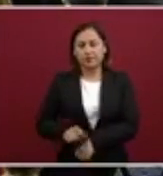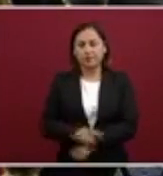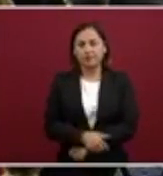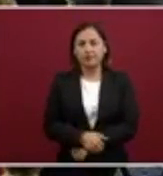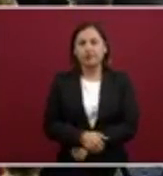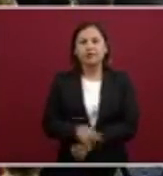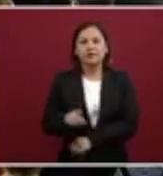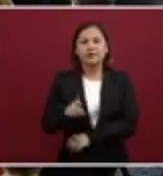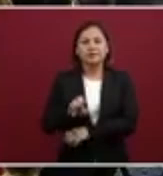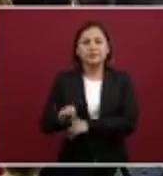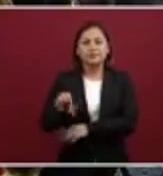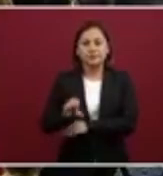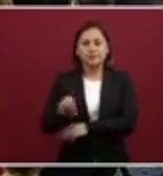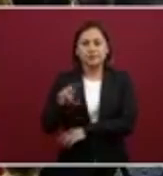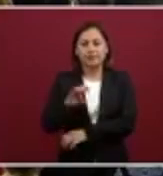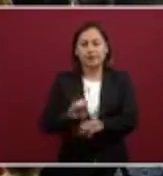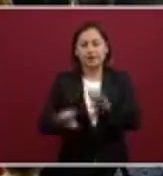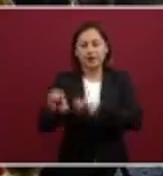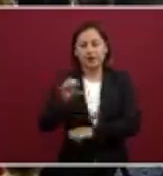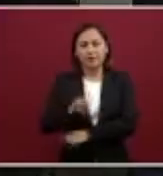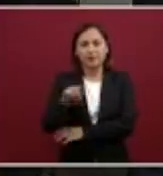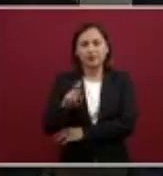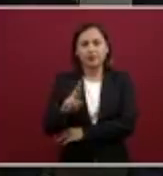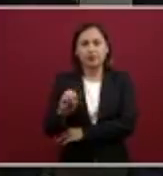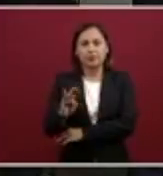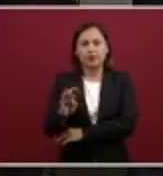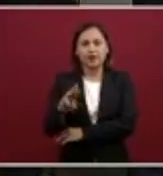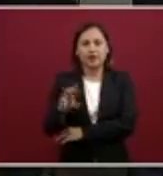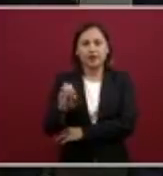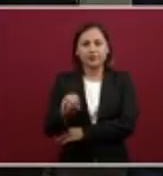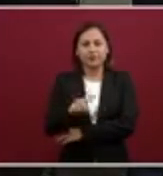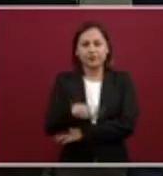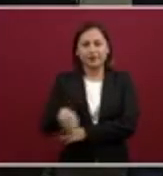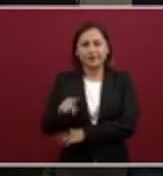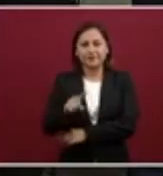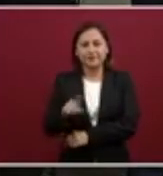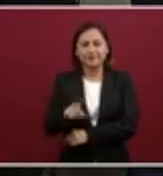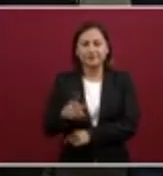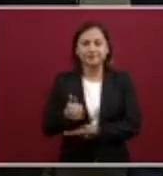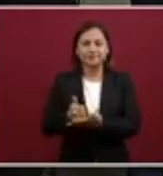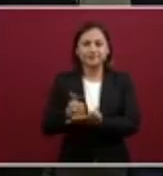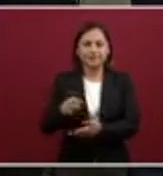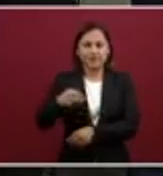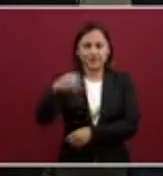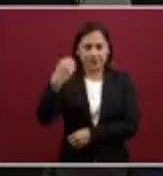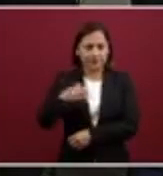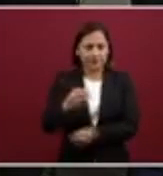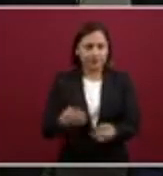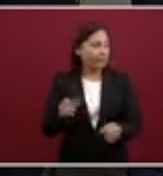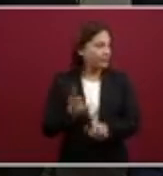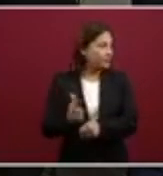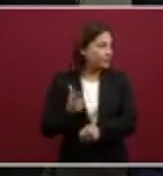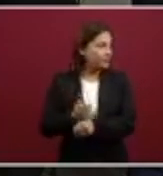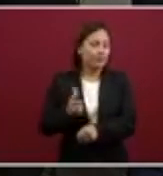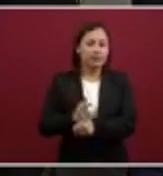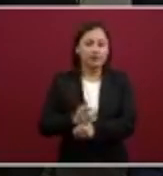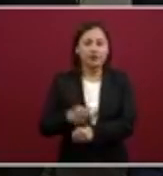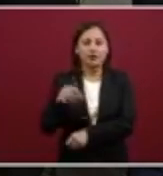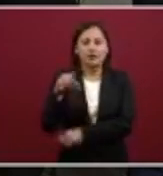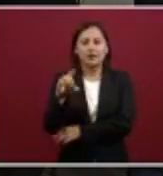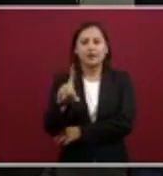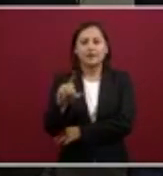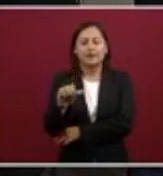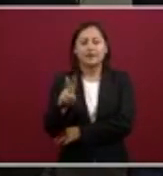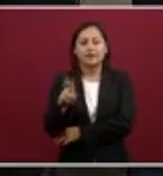Embajador Romeo Ruiz Armento, embajador designado de México en Guatemala. Embajador David Jiménez